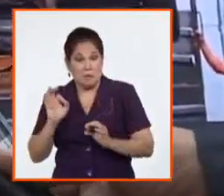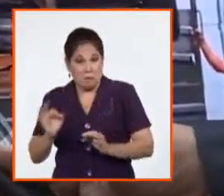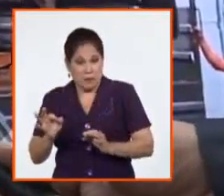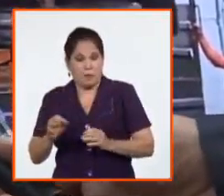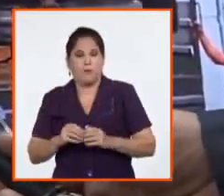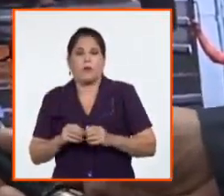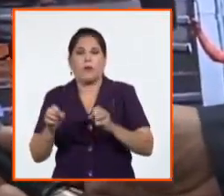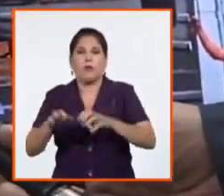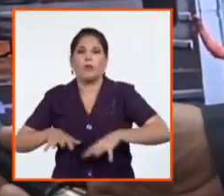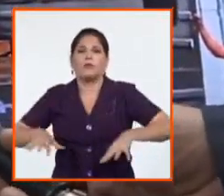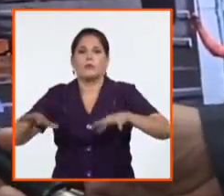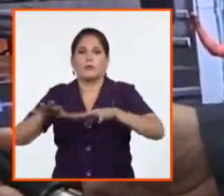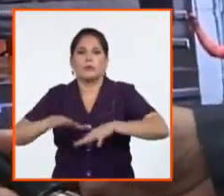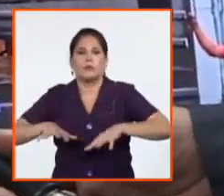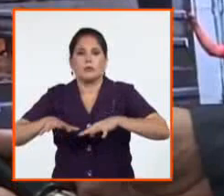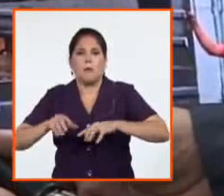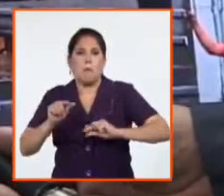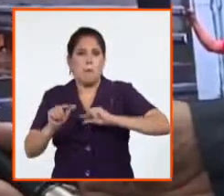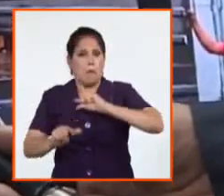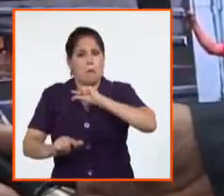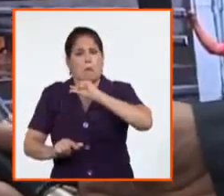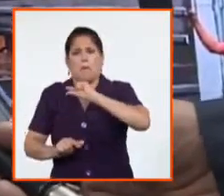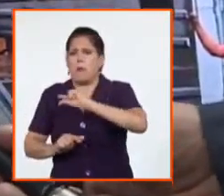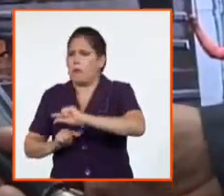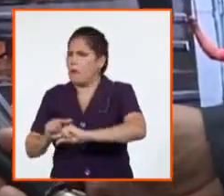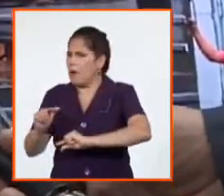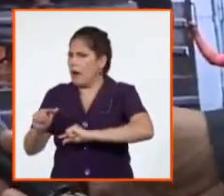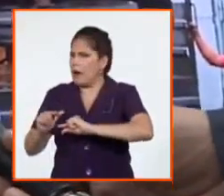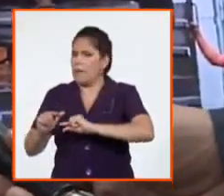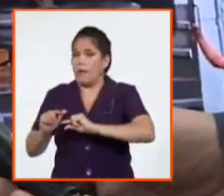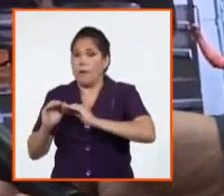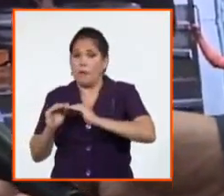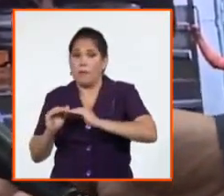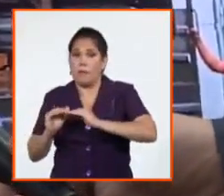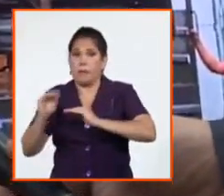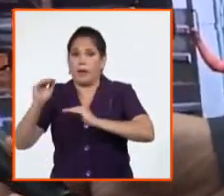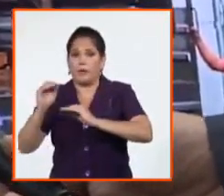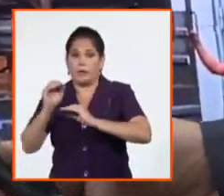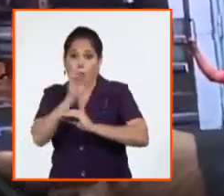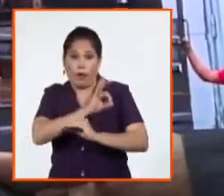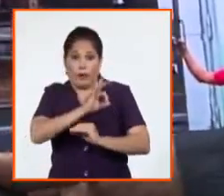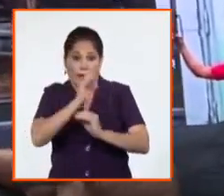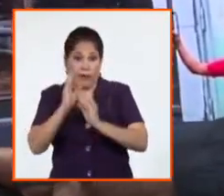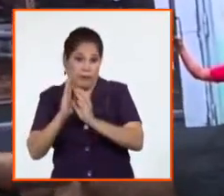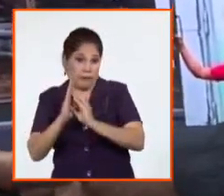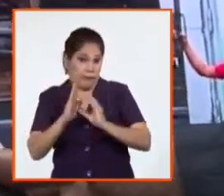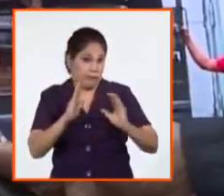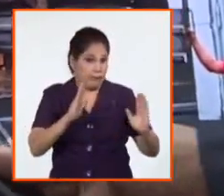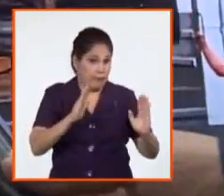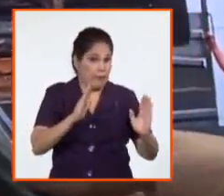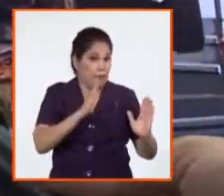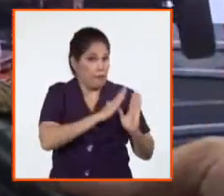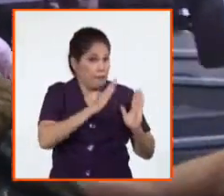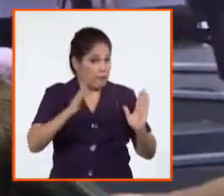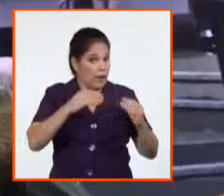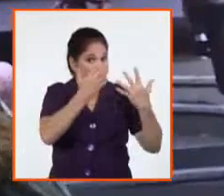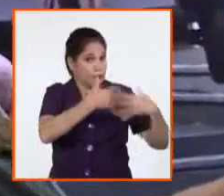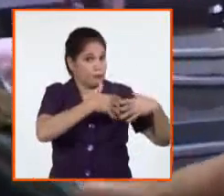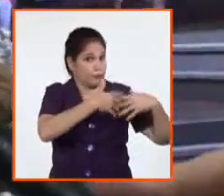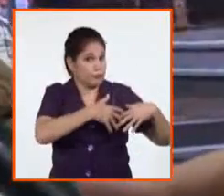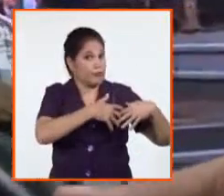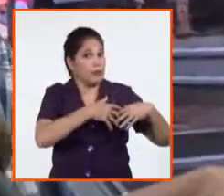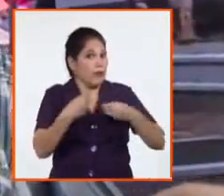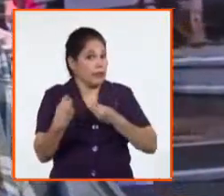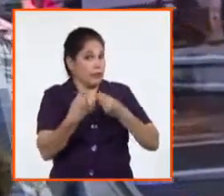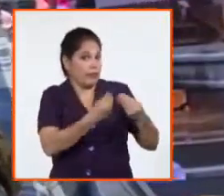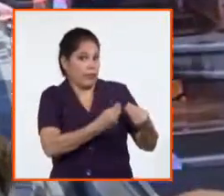esa condición había transferencias relativamente elevadas para la zona oriental de potencia de las unidades que estaban generando en la zona occidental,